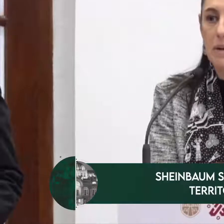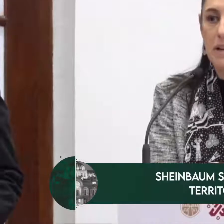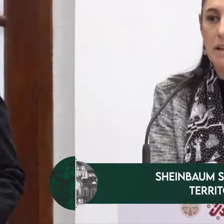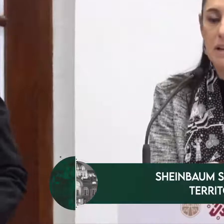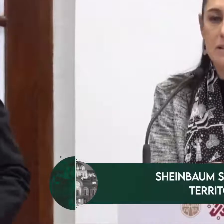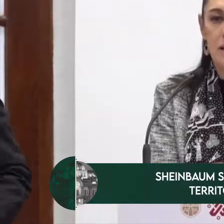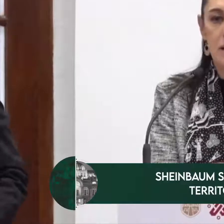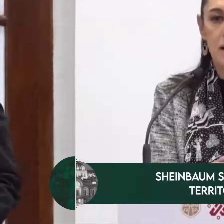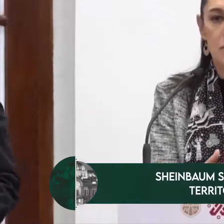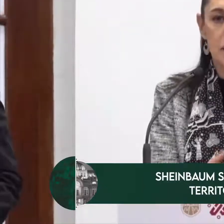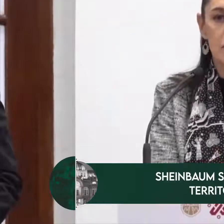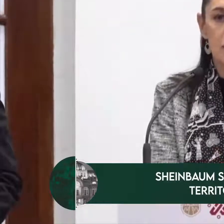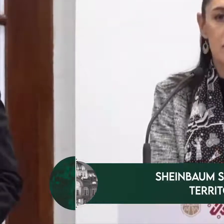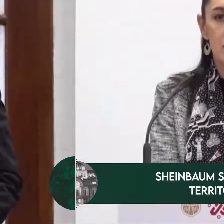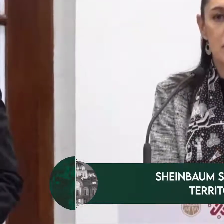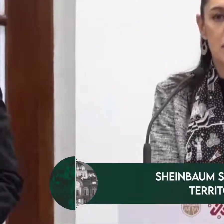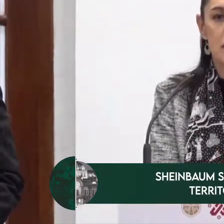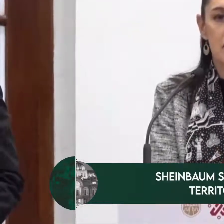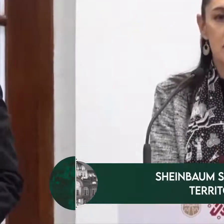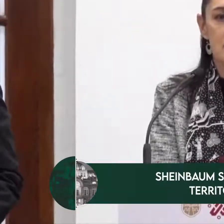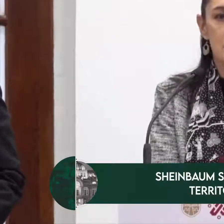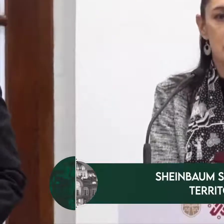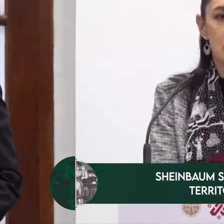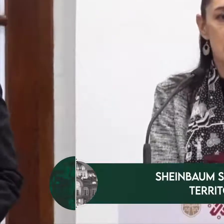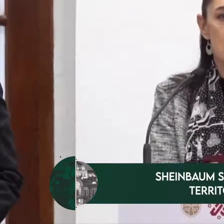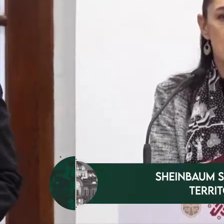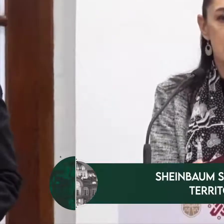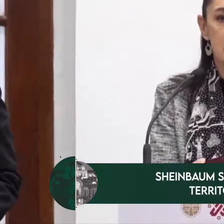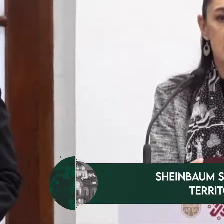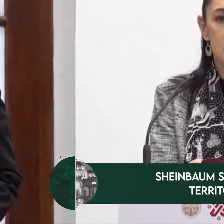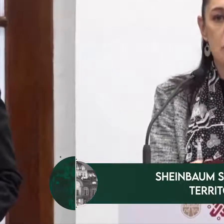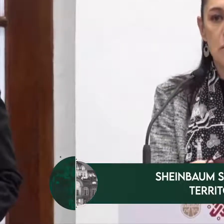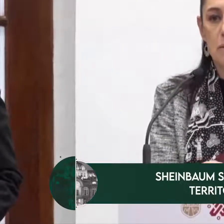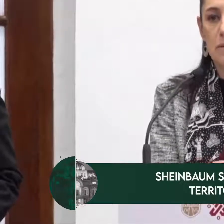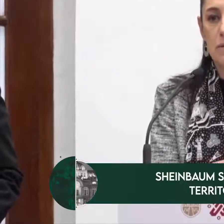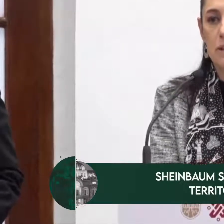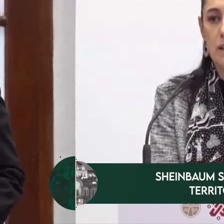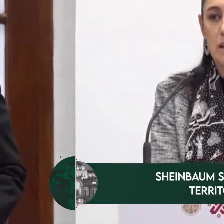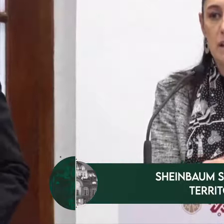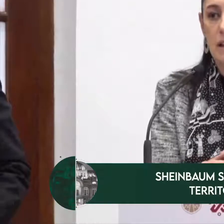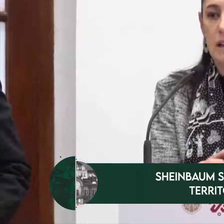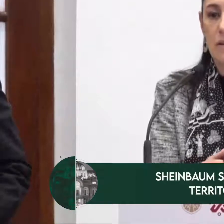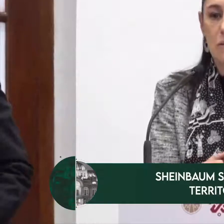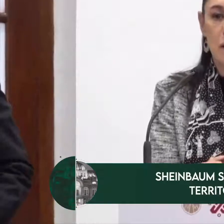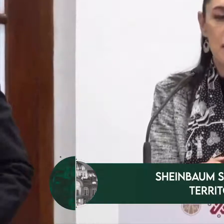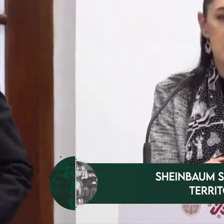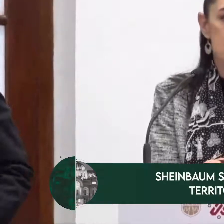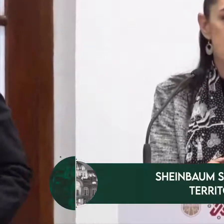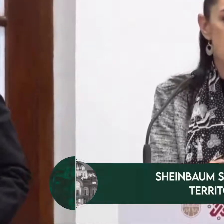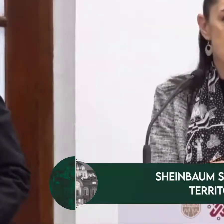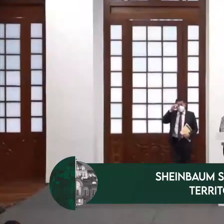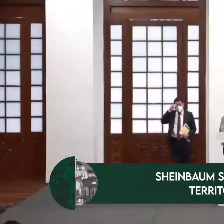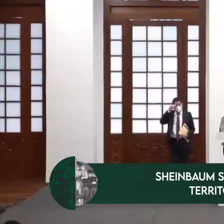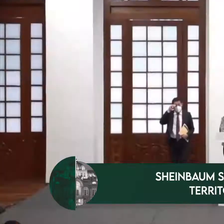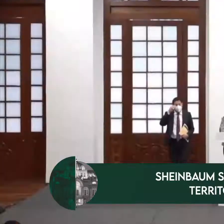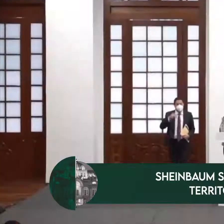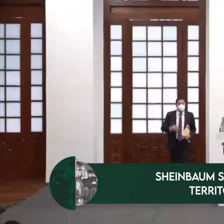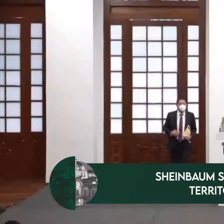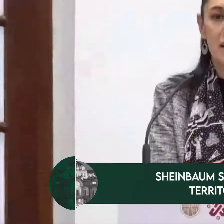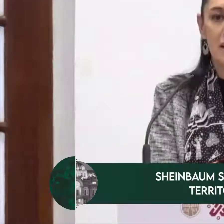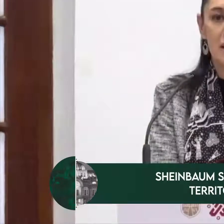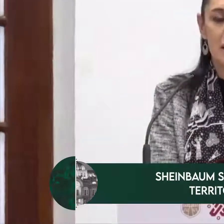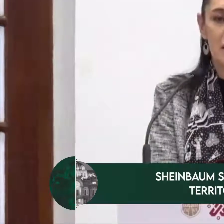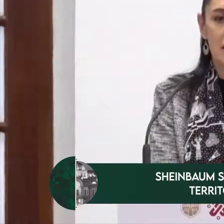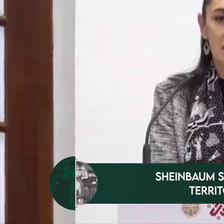La jefa de gobierno de la Ciudad de México, Claudia Sheinbaum, propuso la creación de una comisión especializada para que aborde las problemáticas sobre límites territoriales